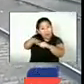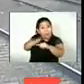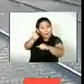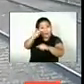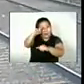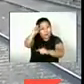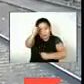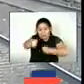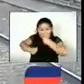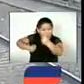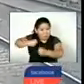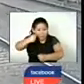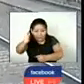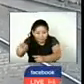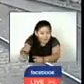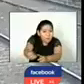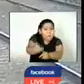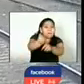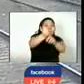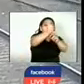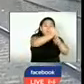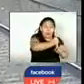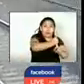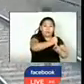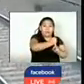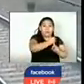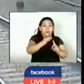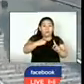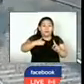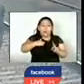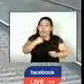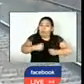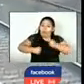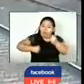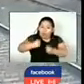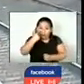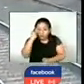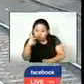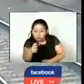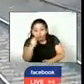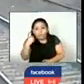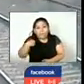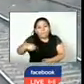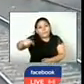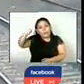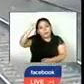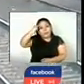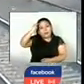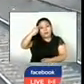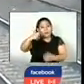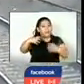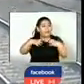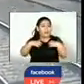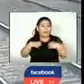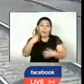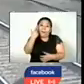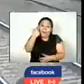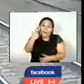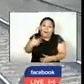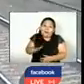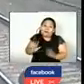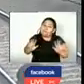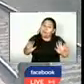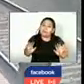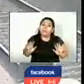trabajador y lo levanta hacia la plataforma corrí hacia el niño pero también pensé que quizás mi vida podría correr peligro